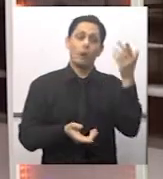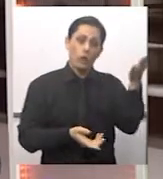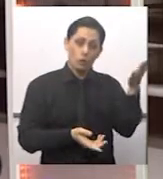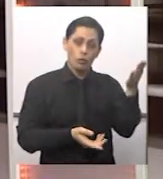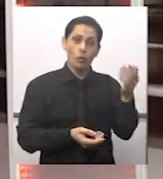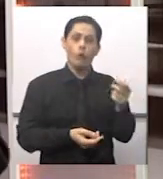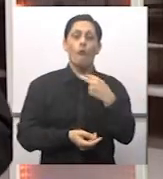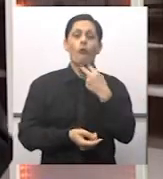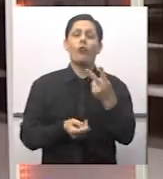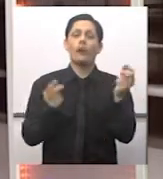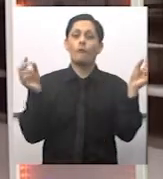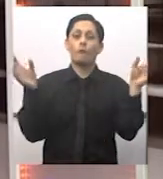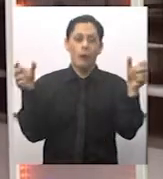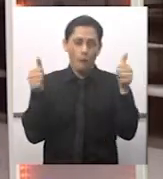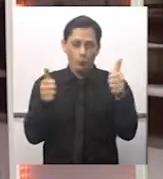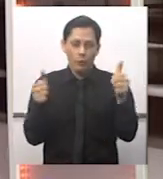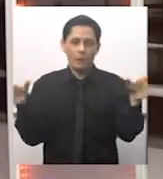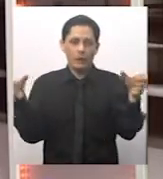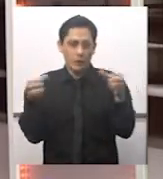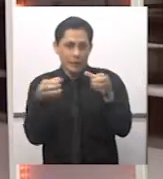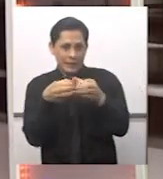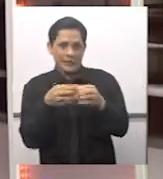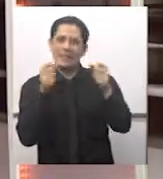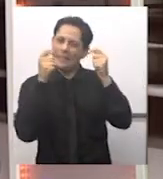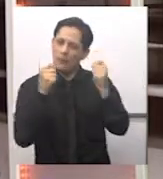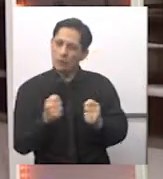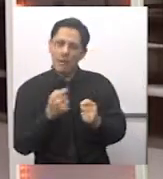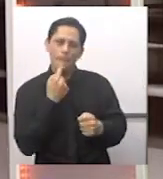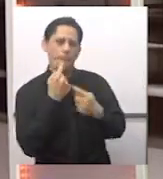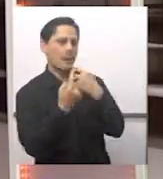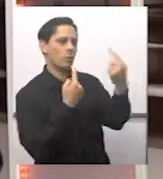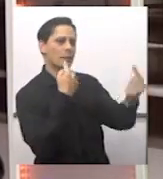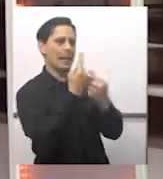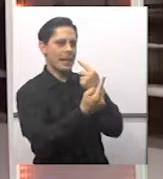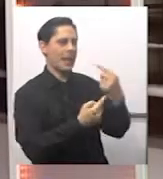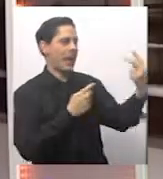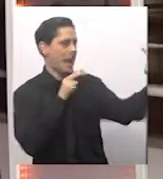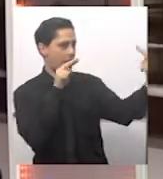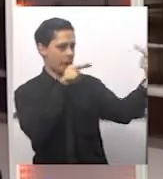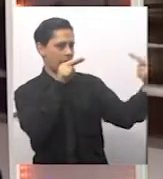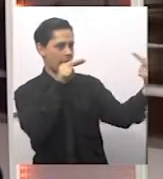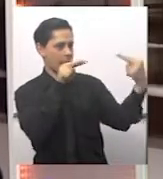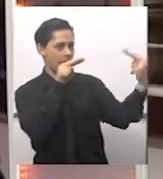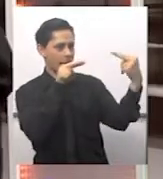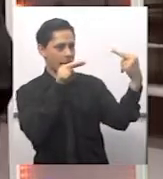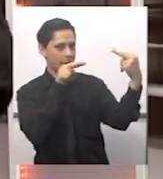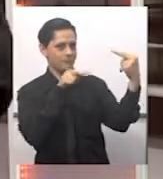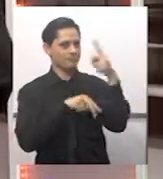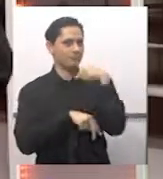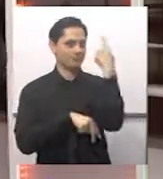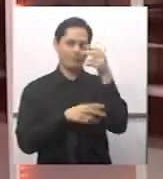preguntarle cara a cara los temas que parecen más conflictivos. Que esté muy bien usted y familia y que tengan muy buen 2019.